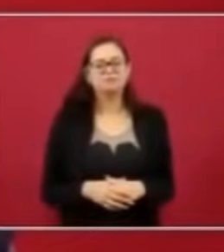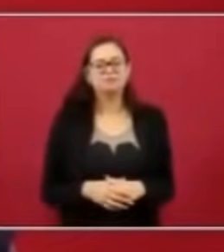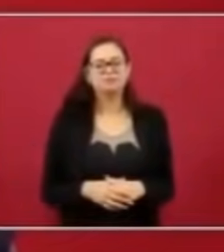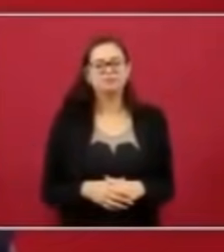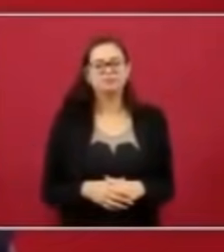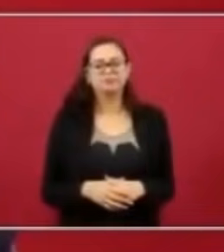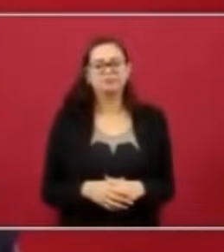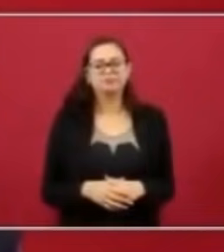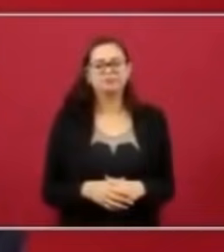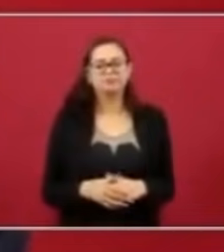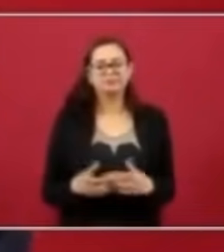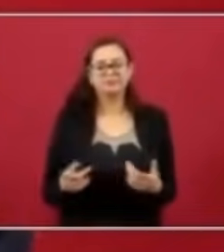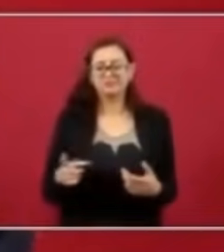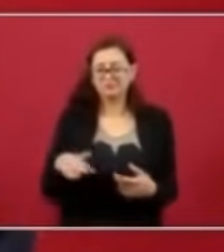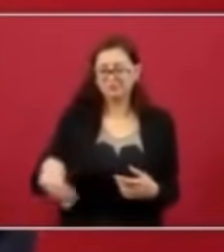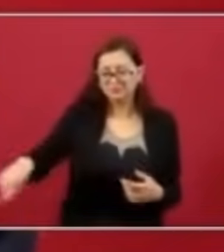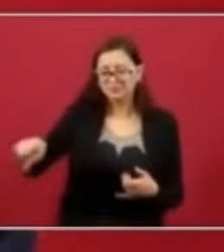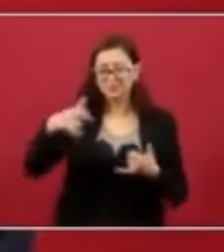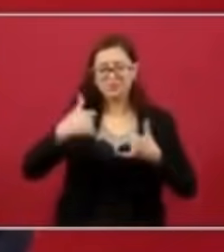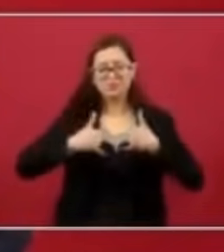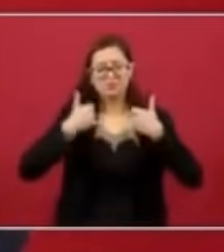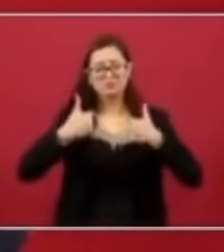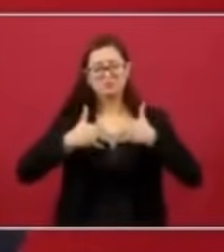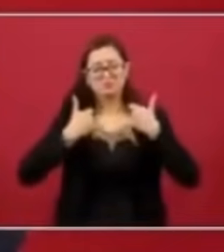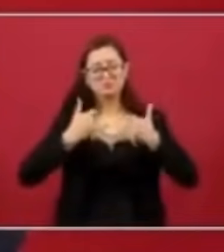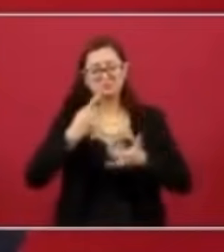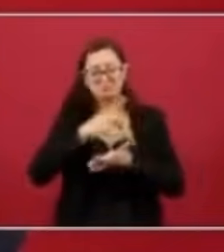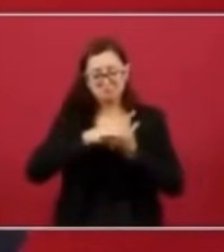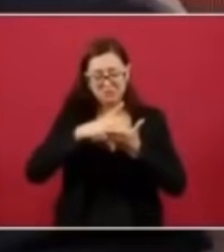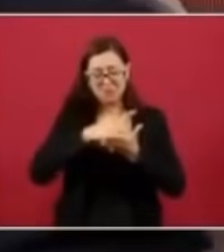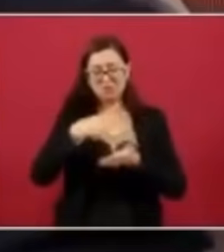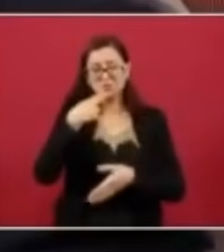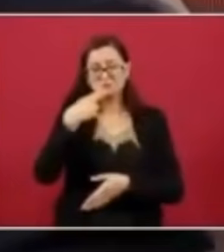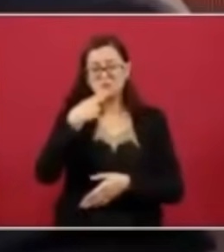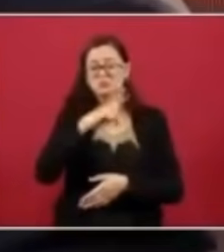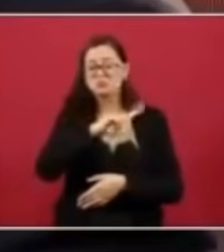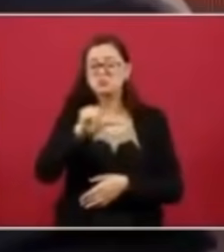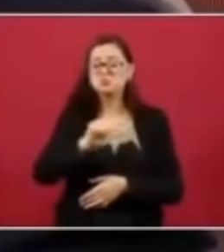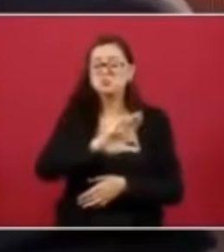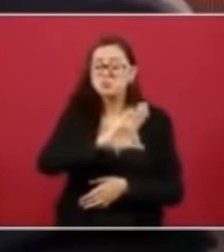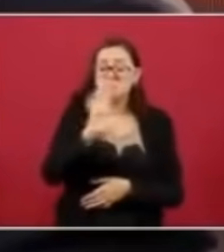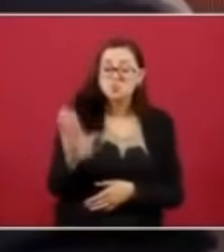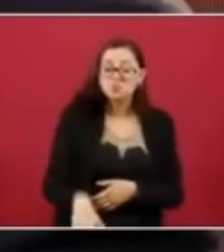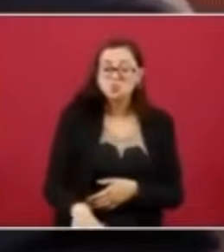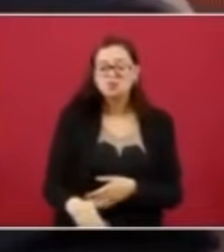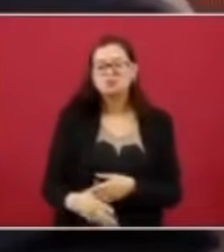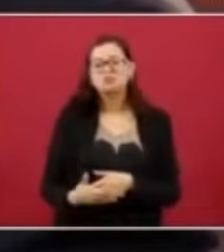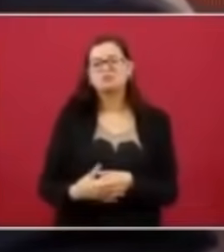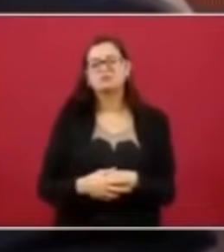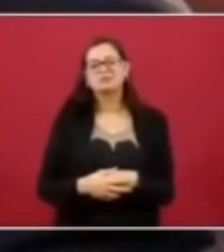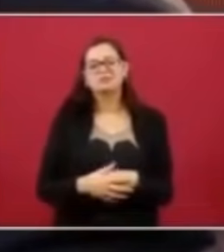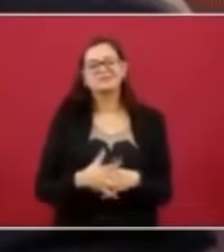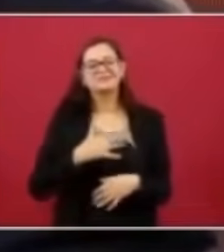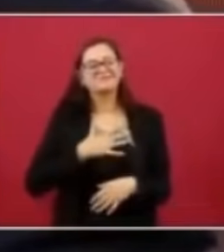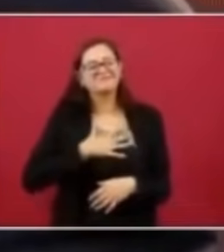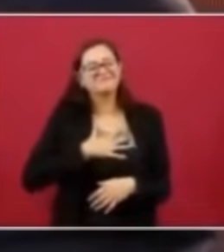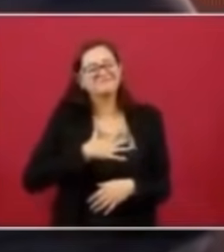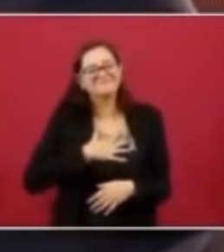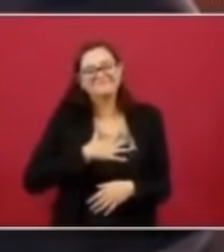que causan la muerte de jóvenes, algo que es muy